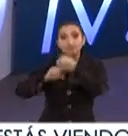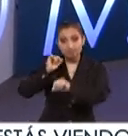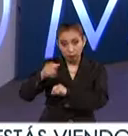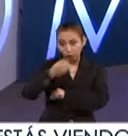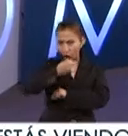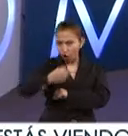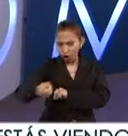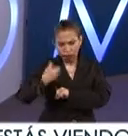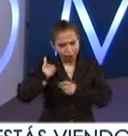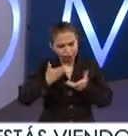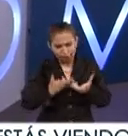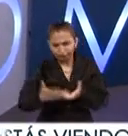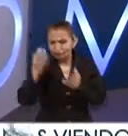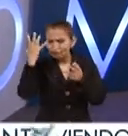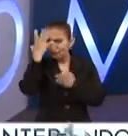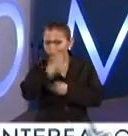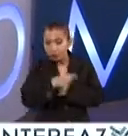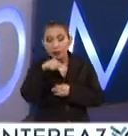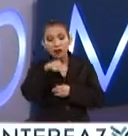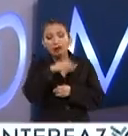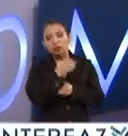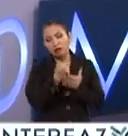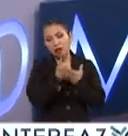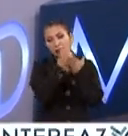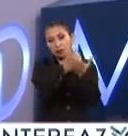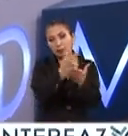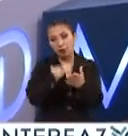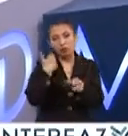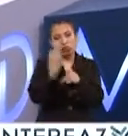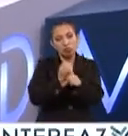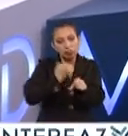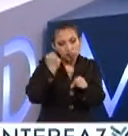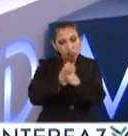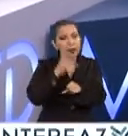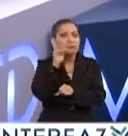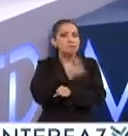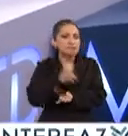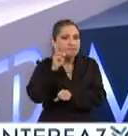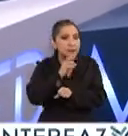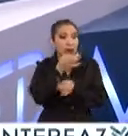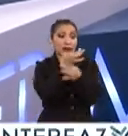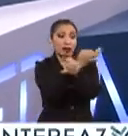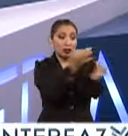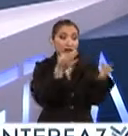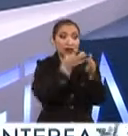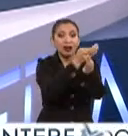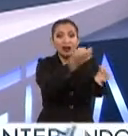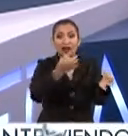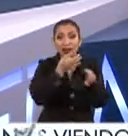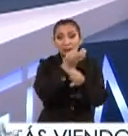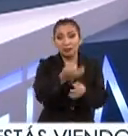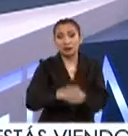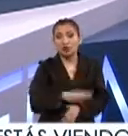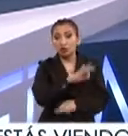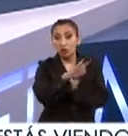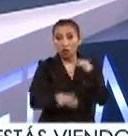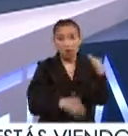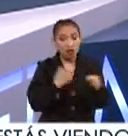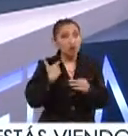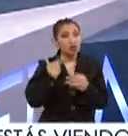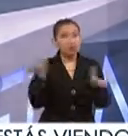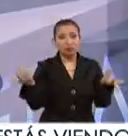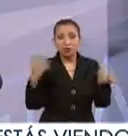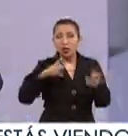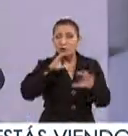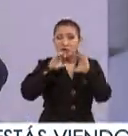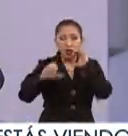mundo ordenado. Fue increíble y todo eso pues, es por los simulacros y por lo que se le ha transmitido a la gente, todos los spots que han hecho